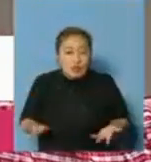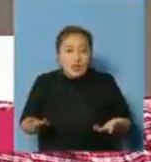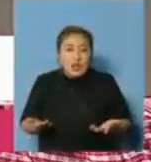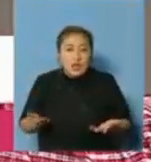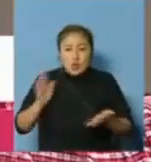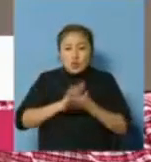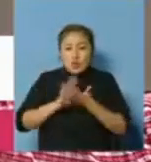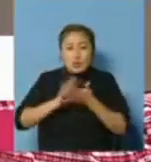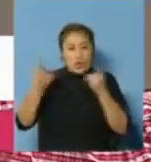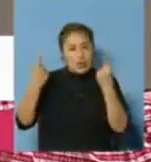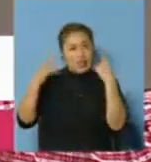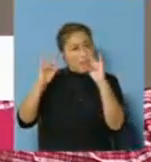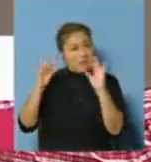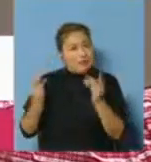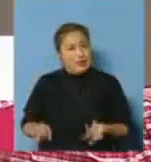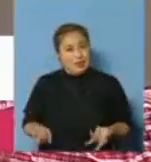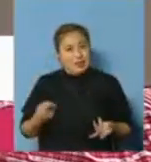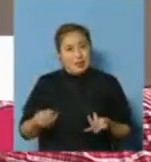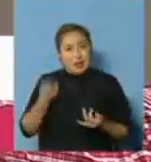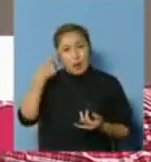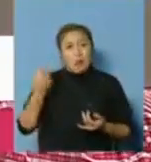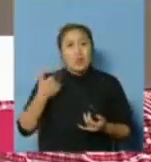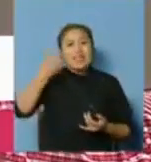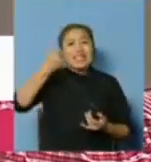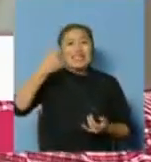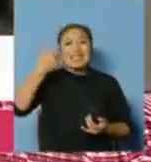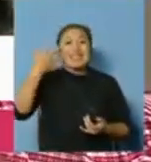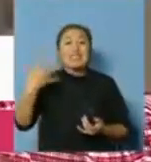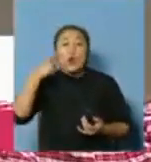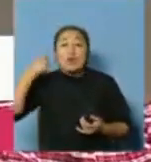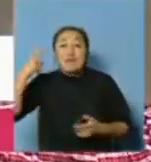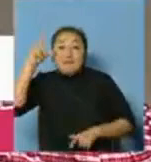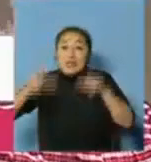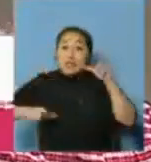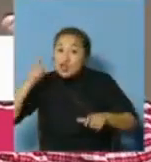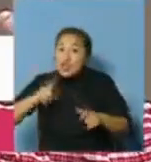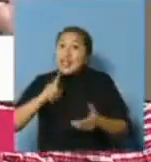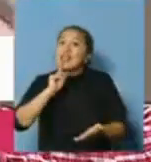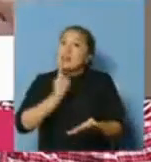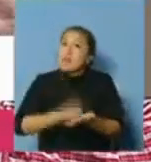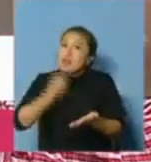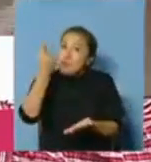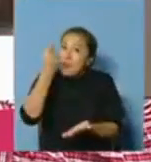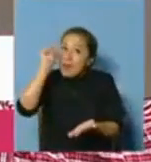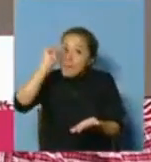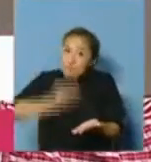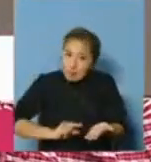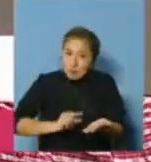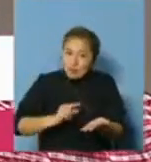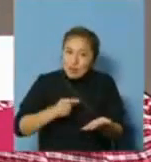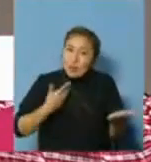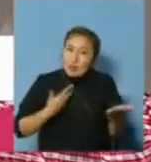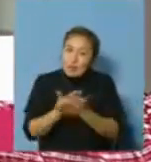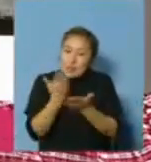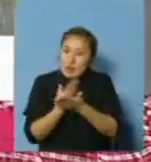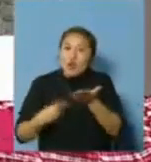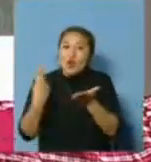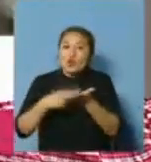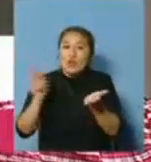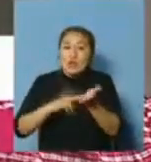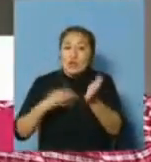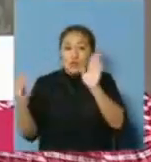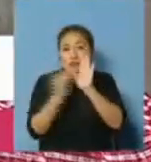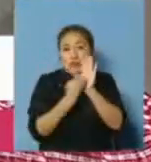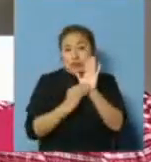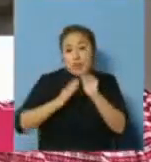nos pone una situación media complicada porque estos 65 mil personas que ya tienen el beneficio las que están pidiendo la incorporación se van a